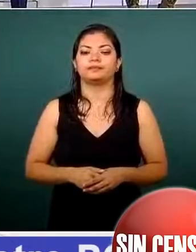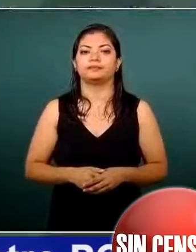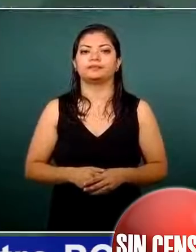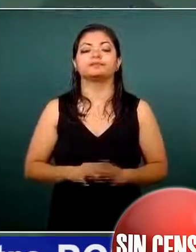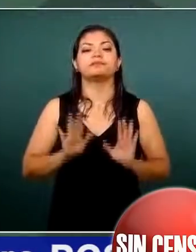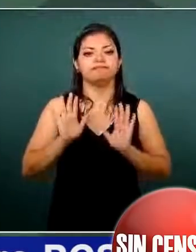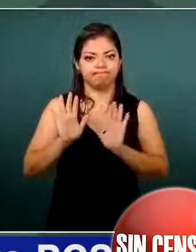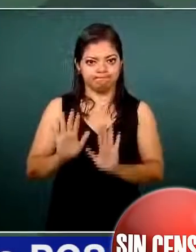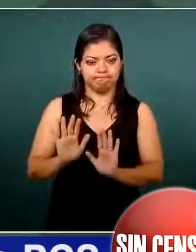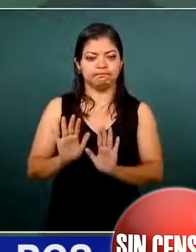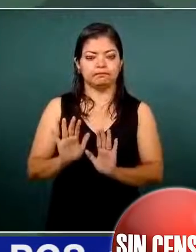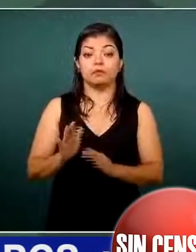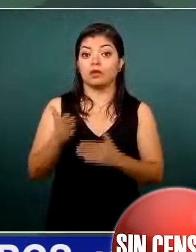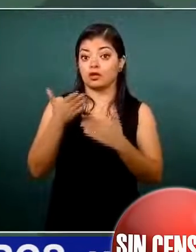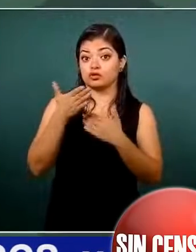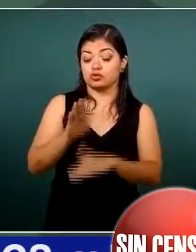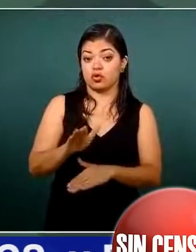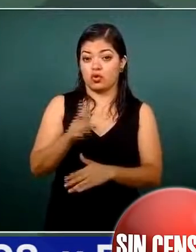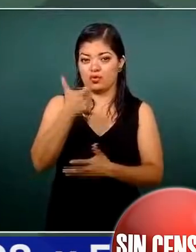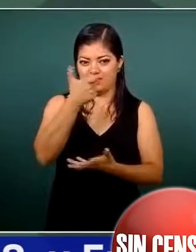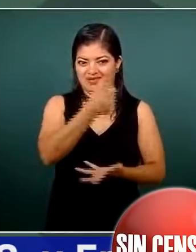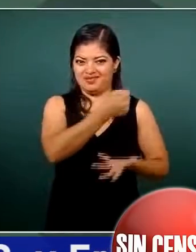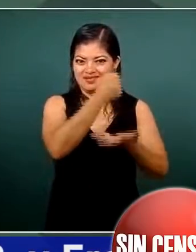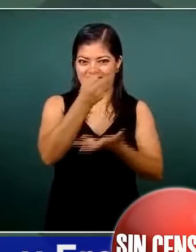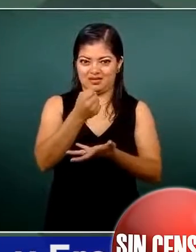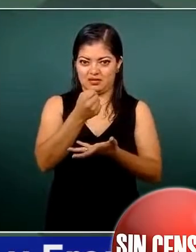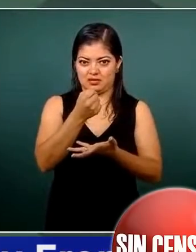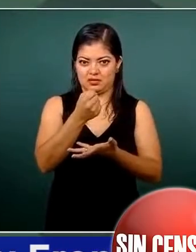Acerca de las finanzas en general,